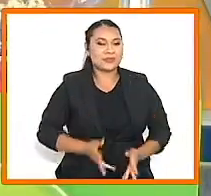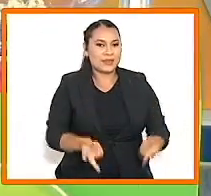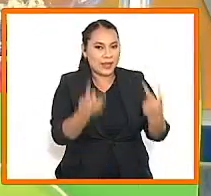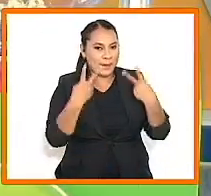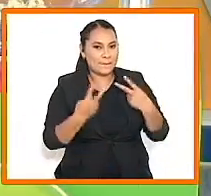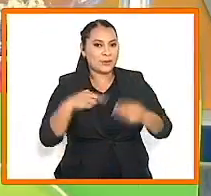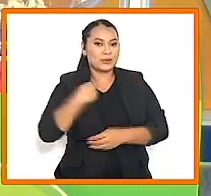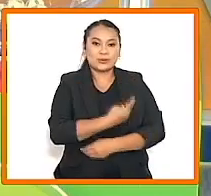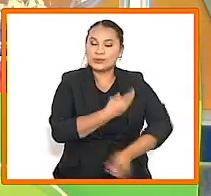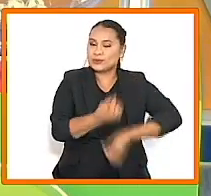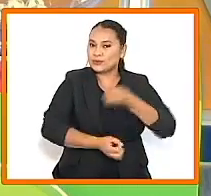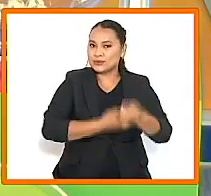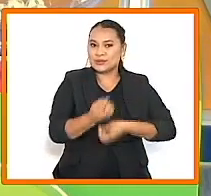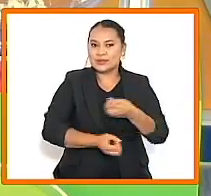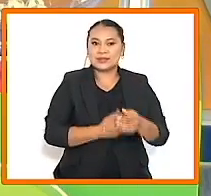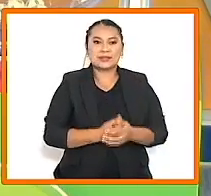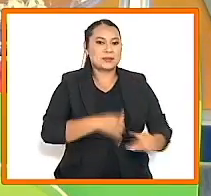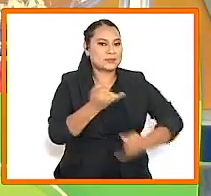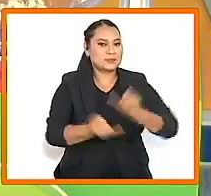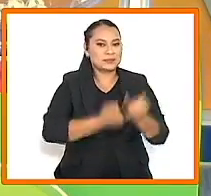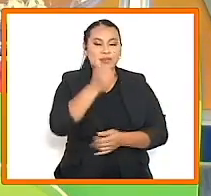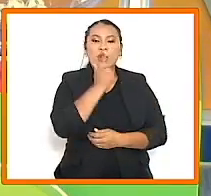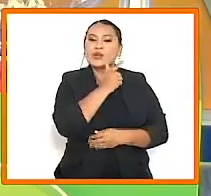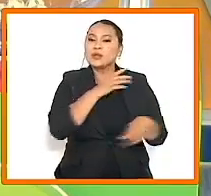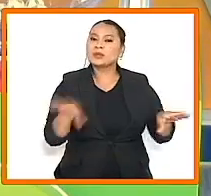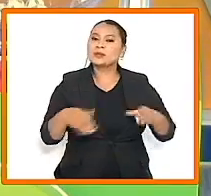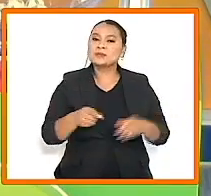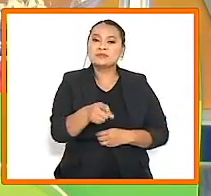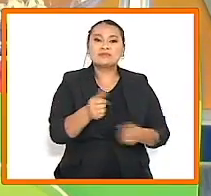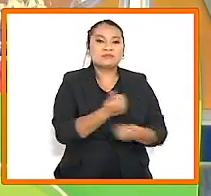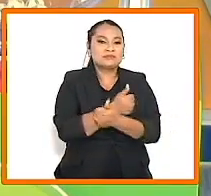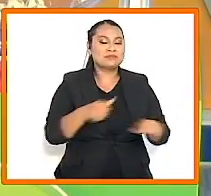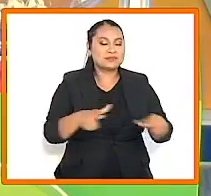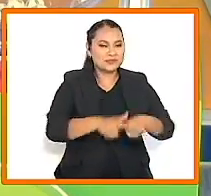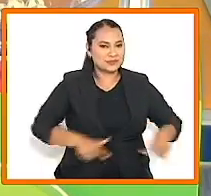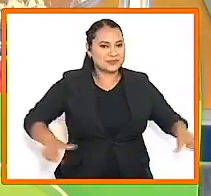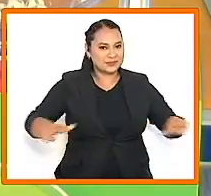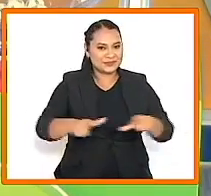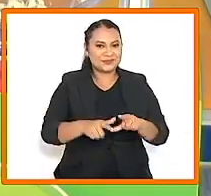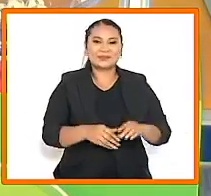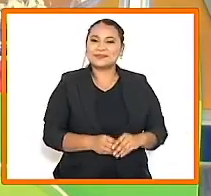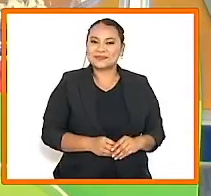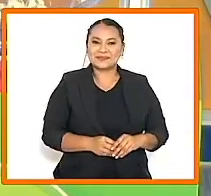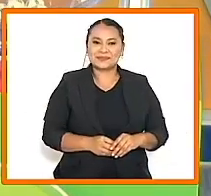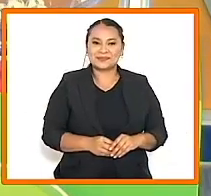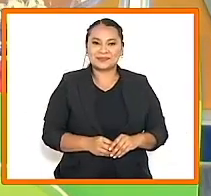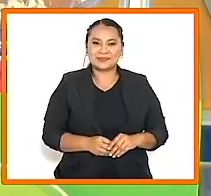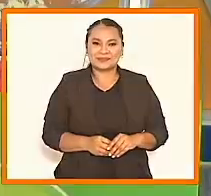sintonizado nuestro sorteo. A jugar se ha dicho con Loto, donde quiera que estés.